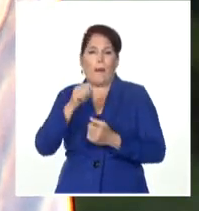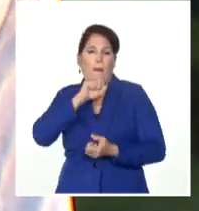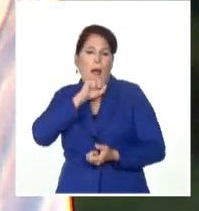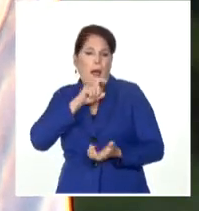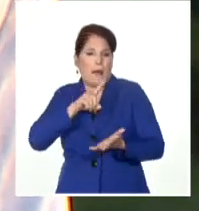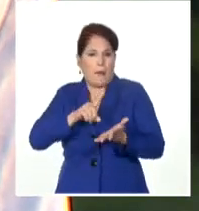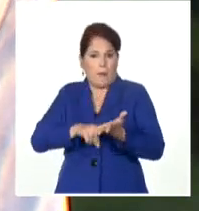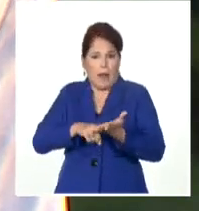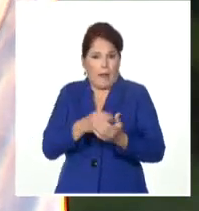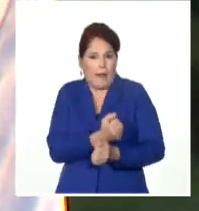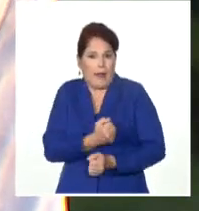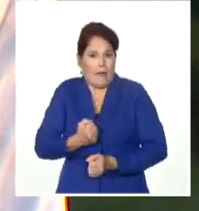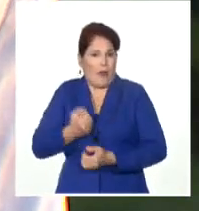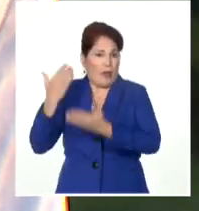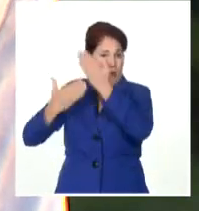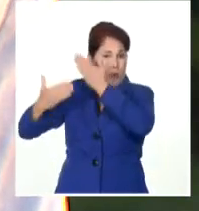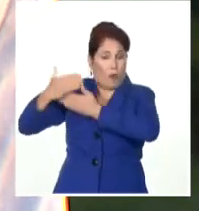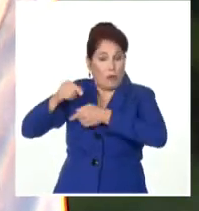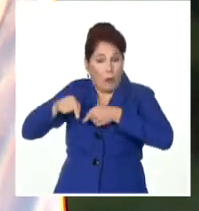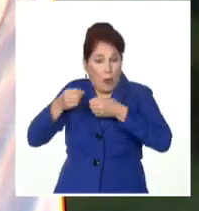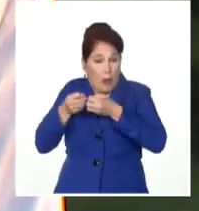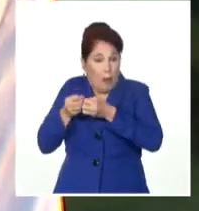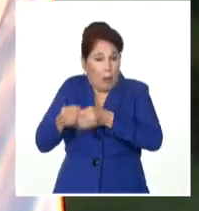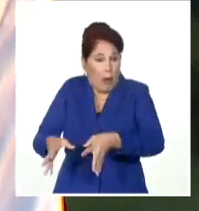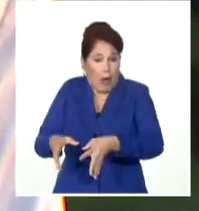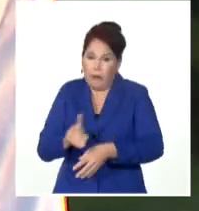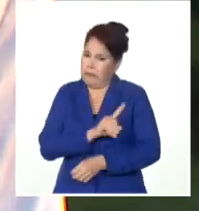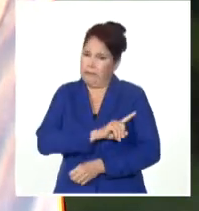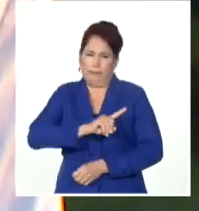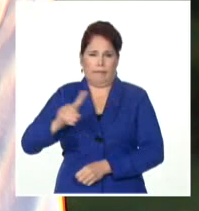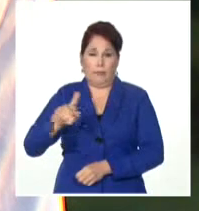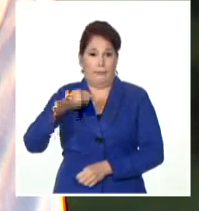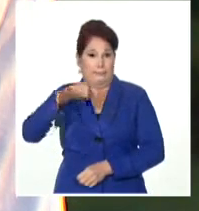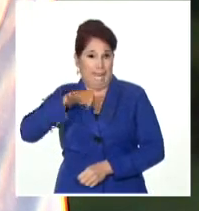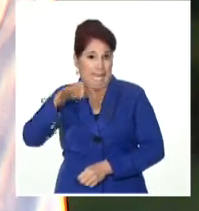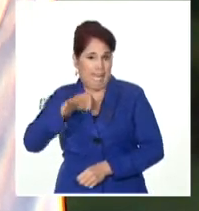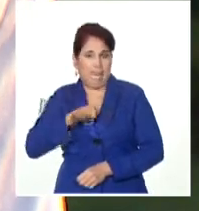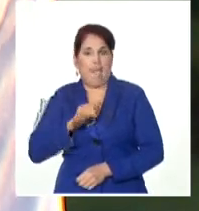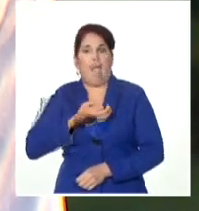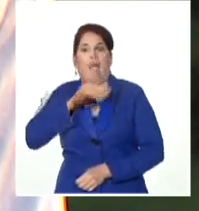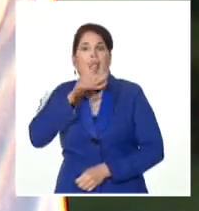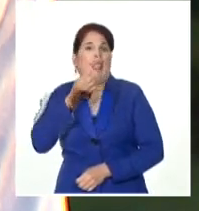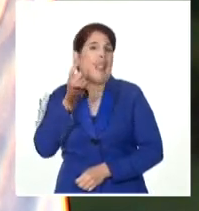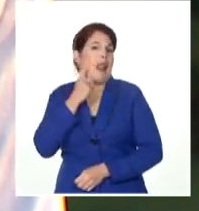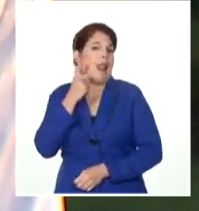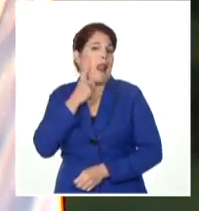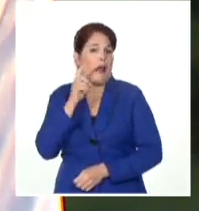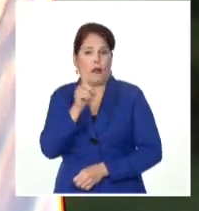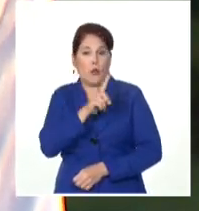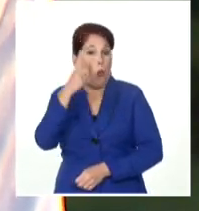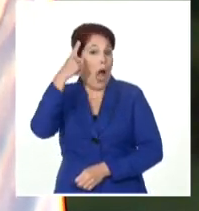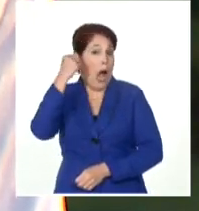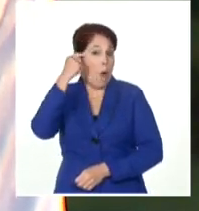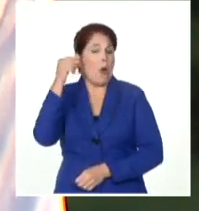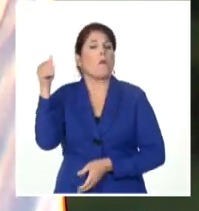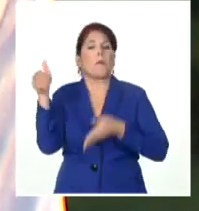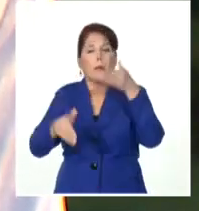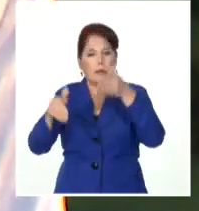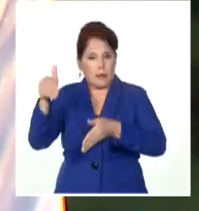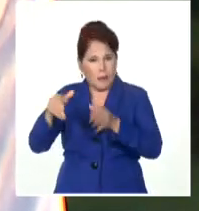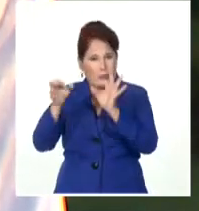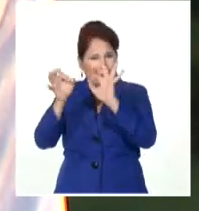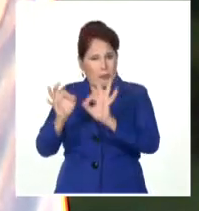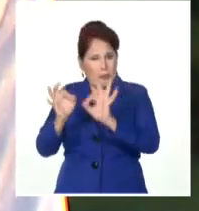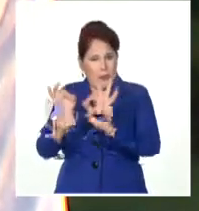nuestros antepasados, vayan en vano. Y para mí no son puras palabras. Mis abuelos participaron en